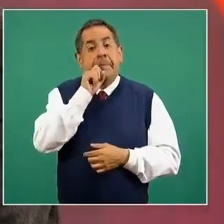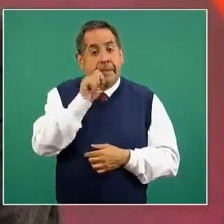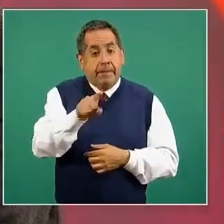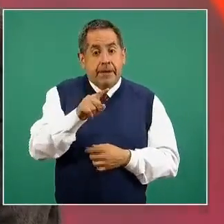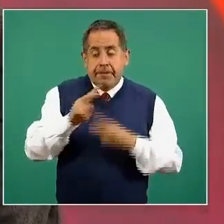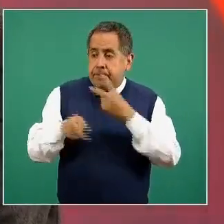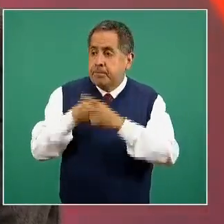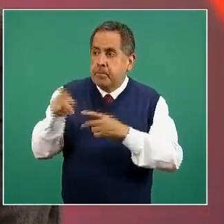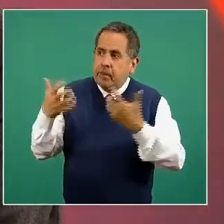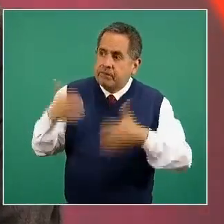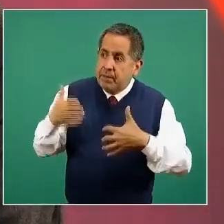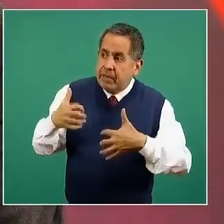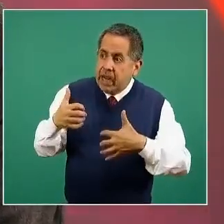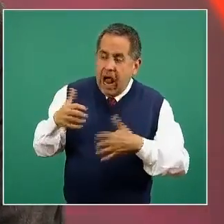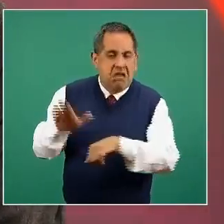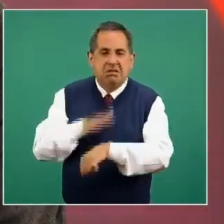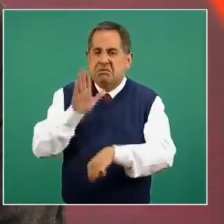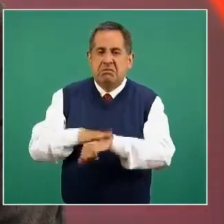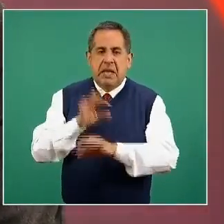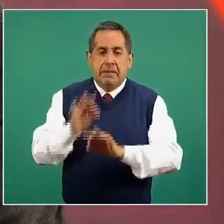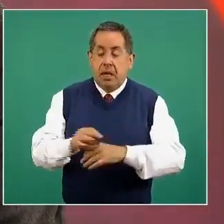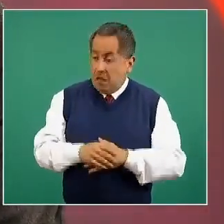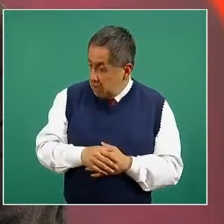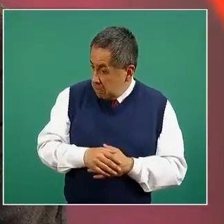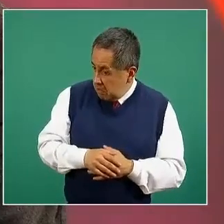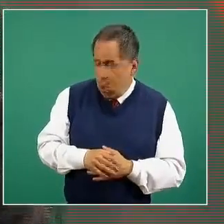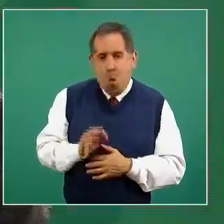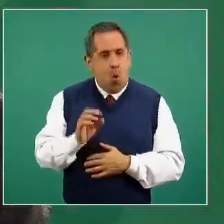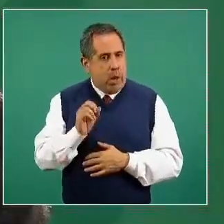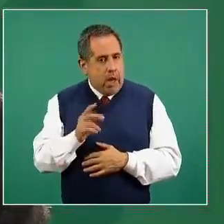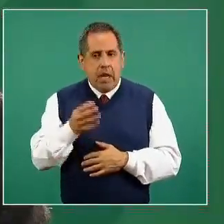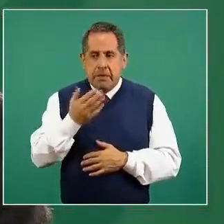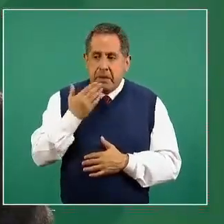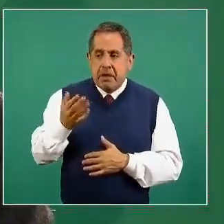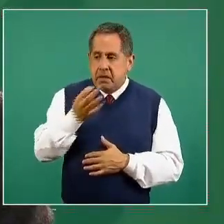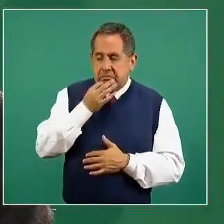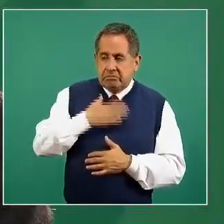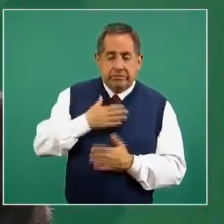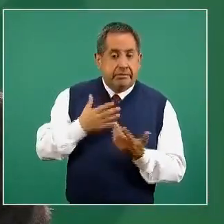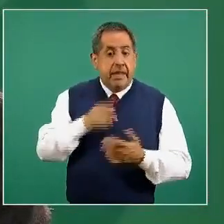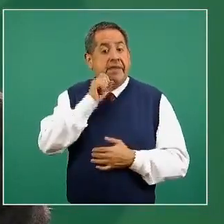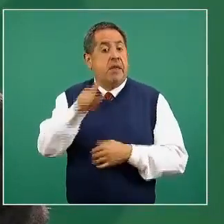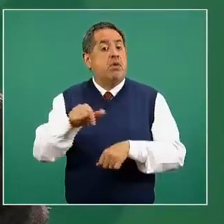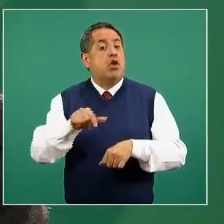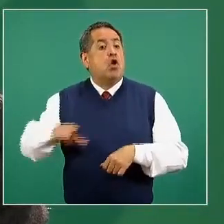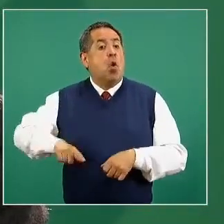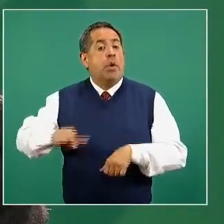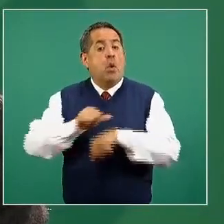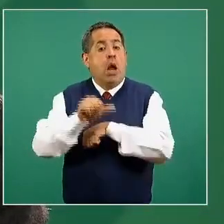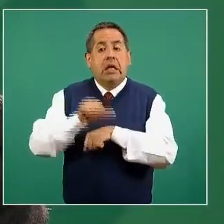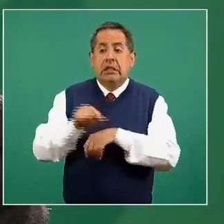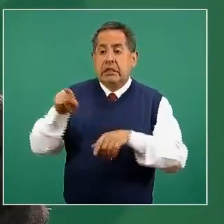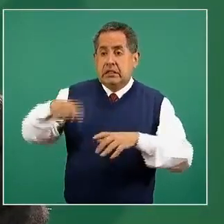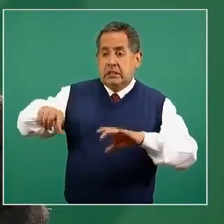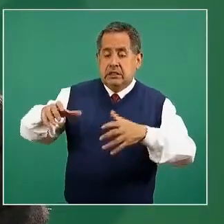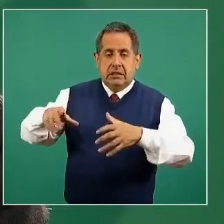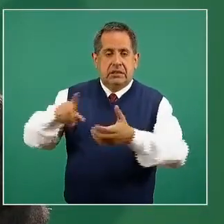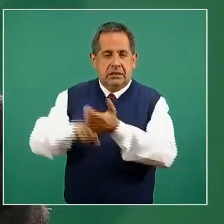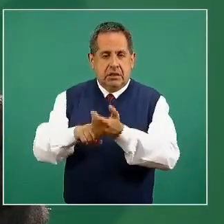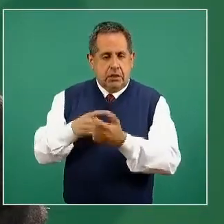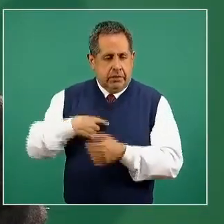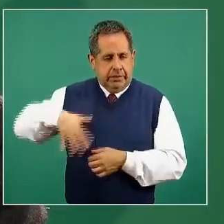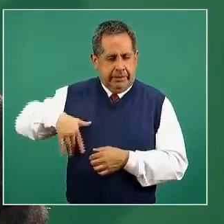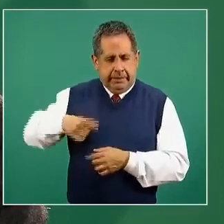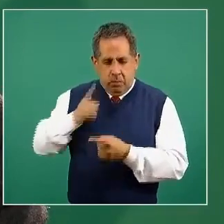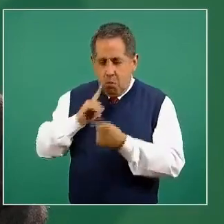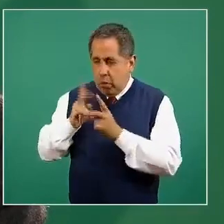de su fabricación. Y también el gobierno argentino, las colegas que estoy comentando,